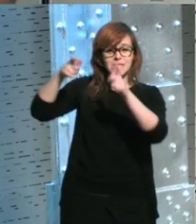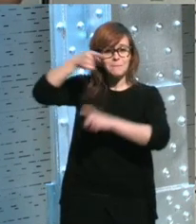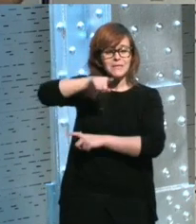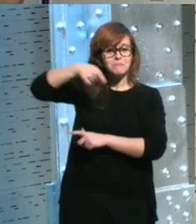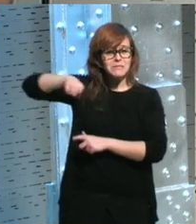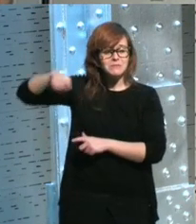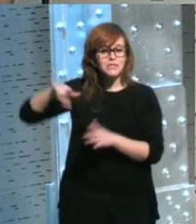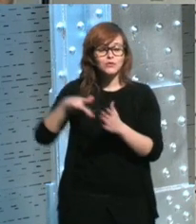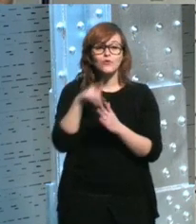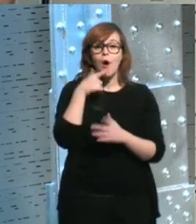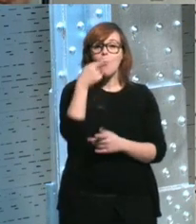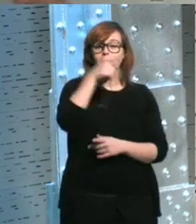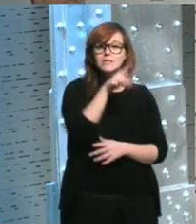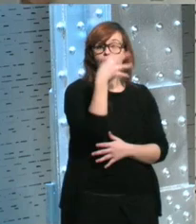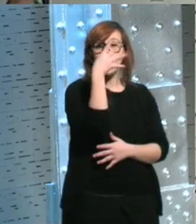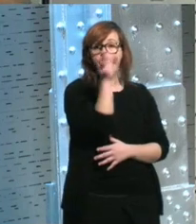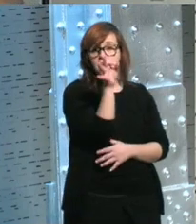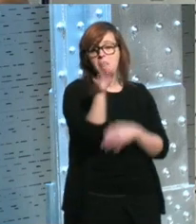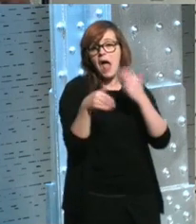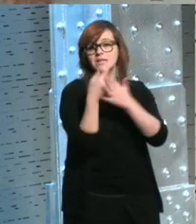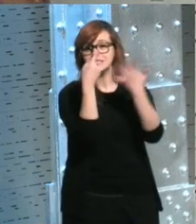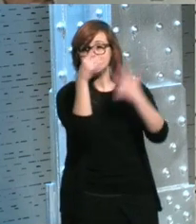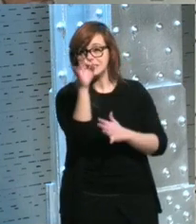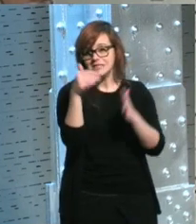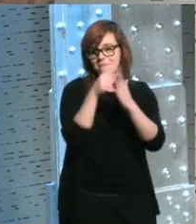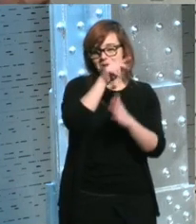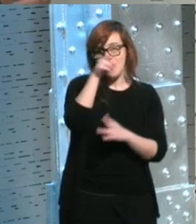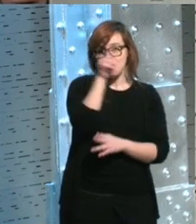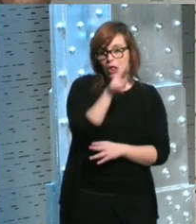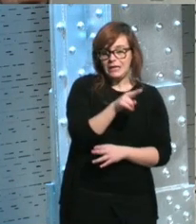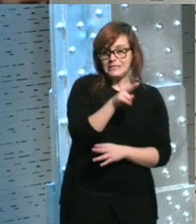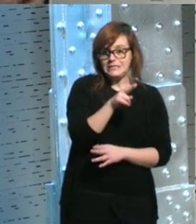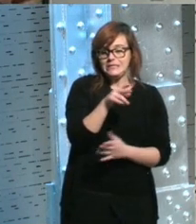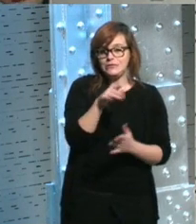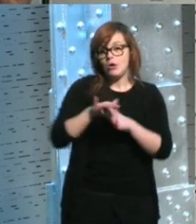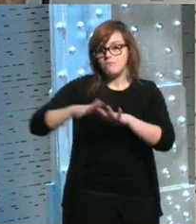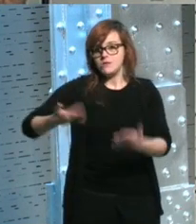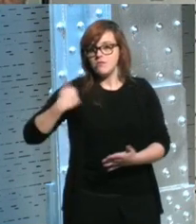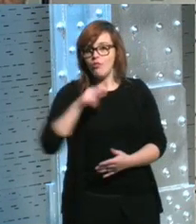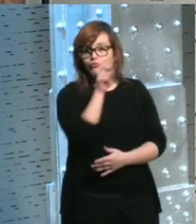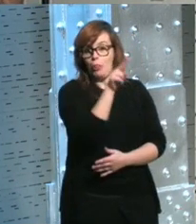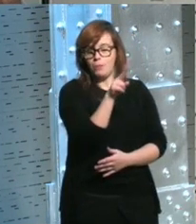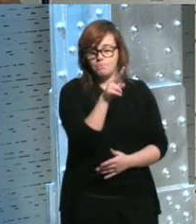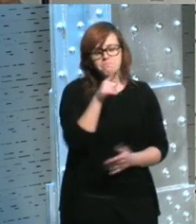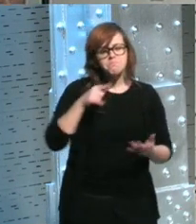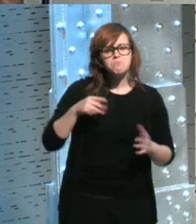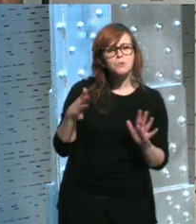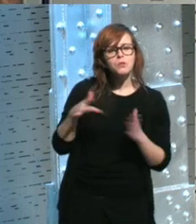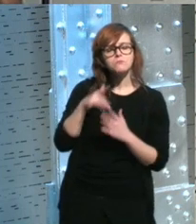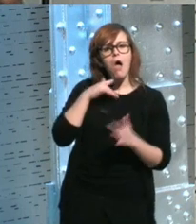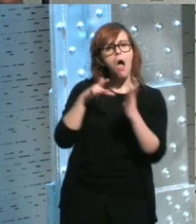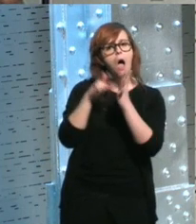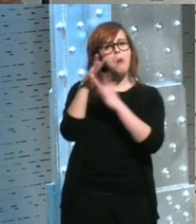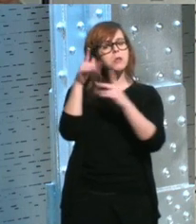entre $40,000 y $60,000. Y cuando lo vi en abril, él estaba a punto